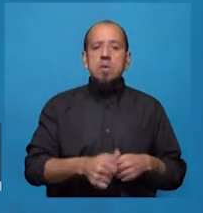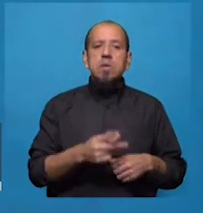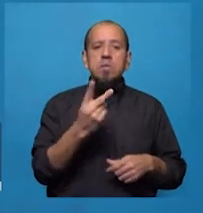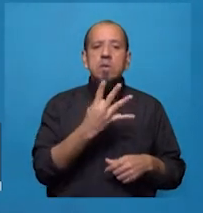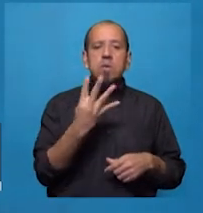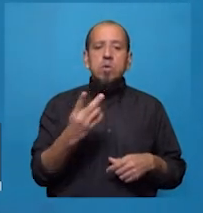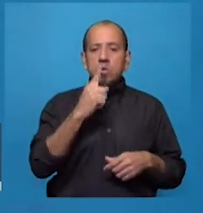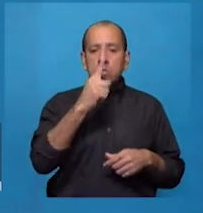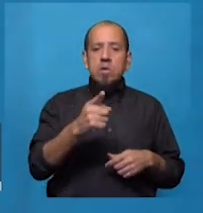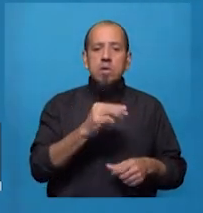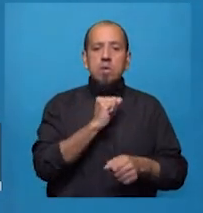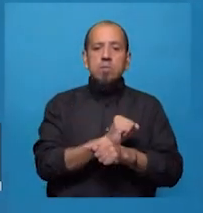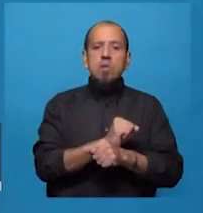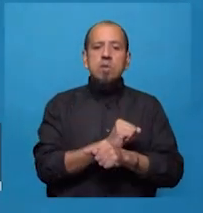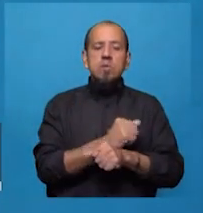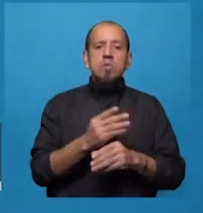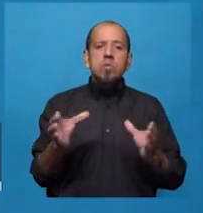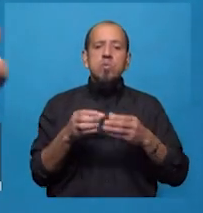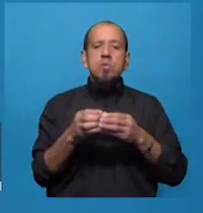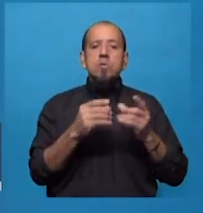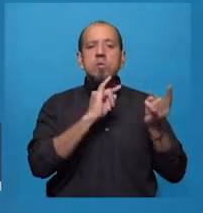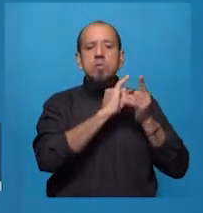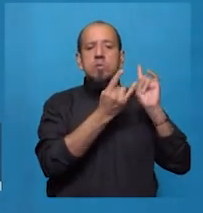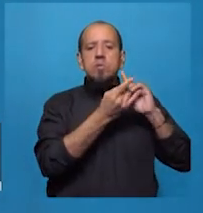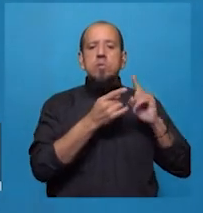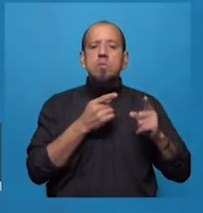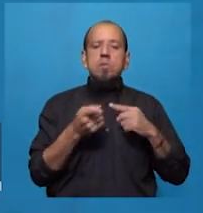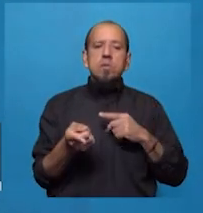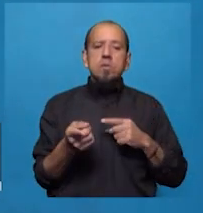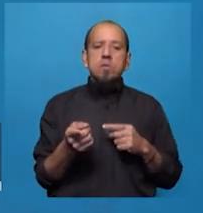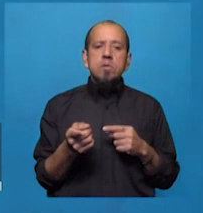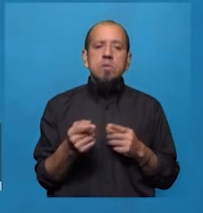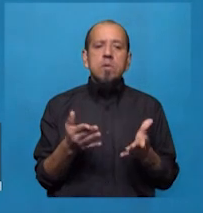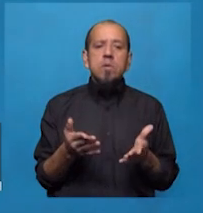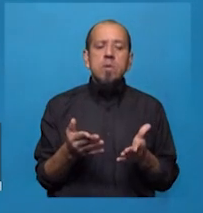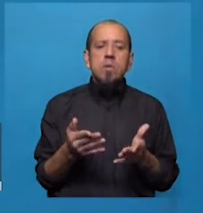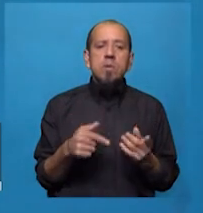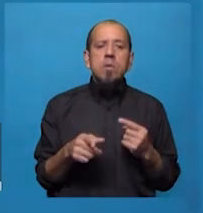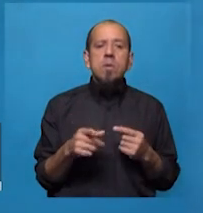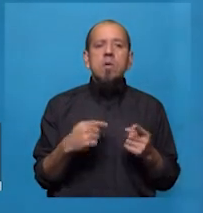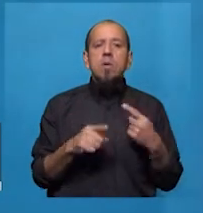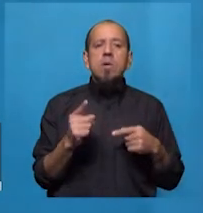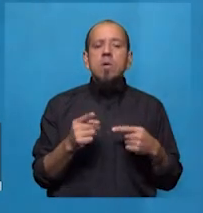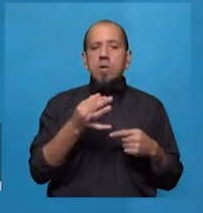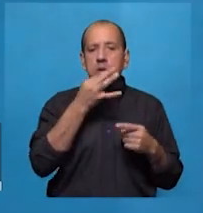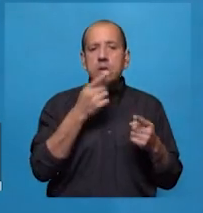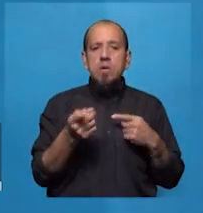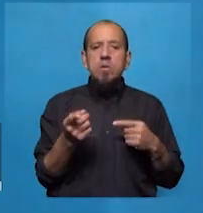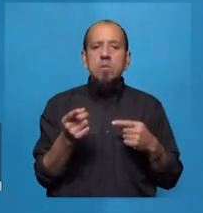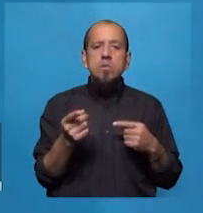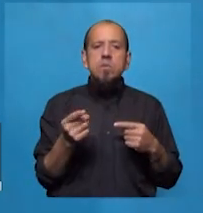presos no sé si fue una comisión parlamentaria está en un acta O sea no estoy no estoy tergiversando lo que él dijo pero aparte lo hemos conversado